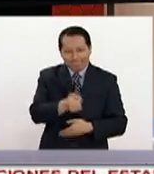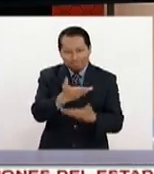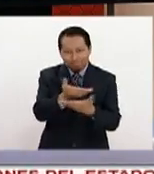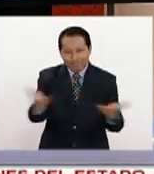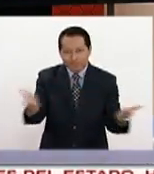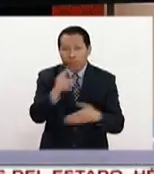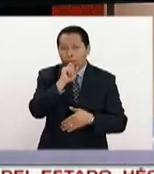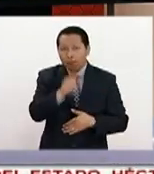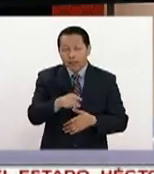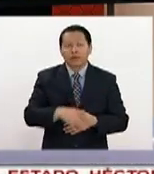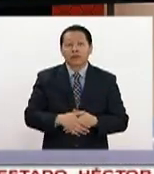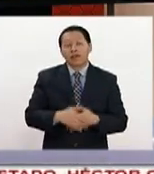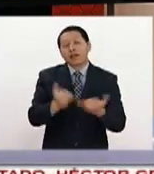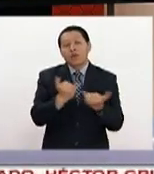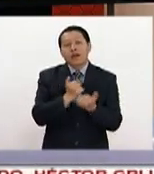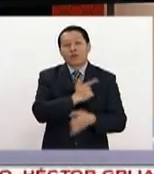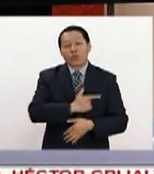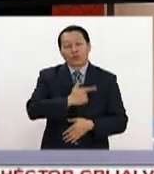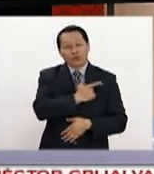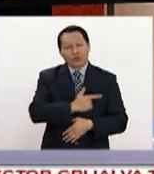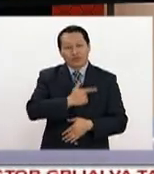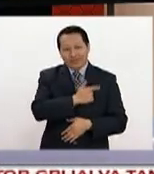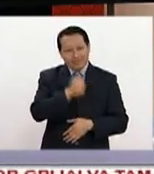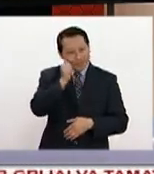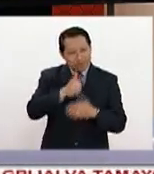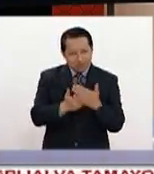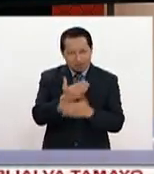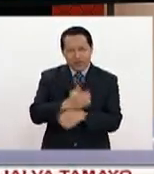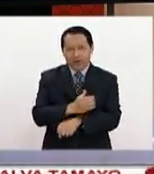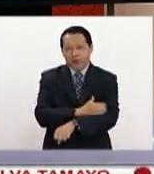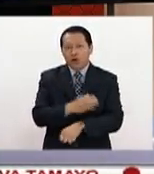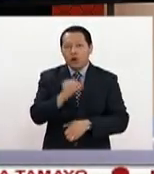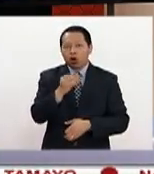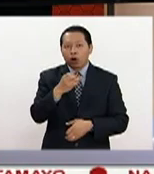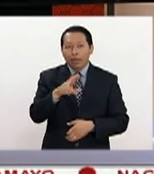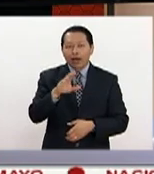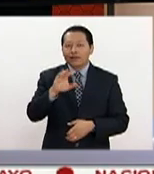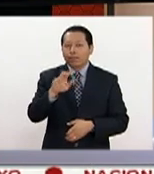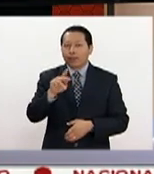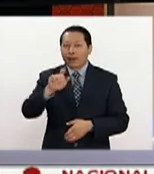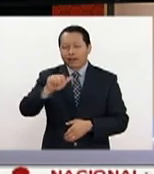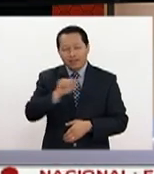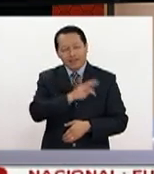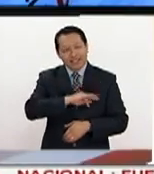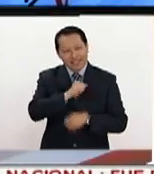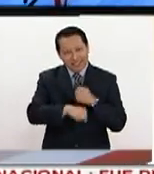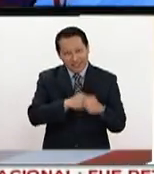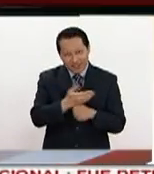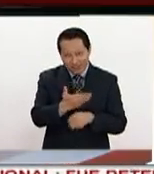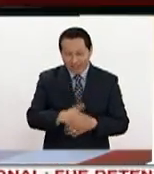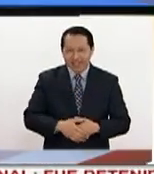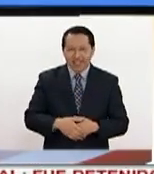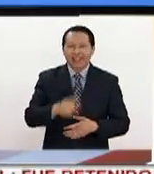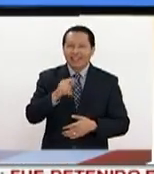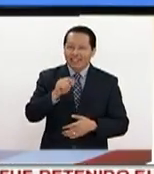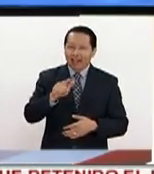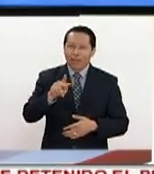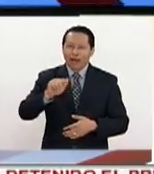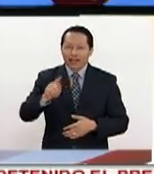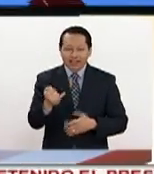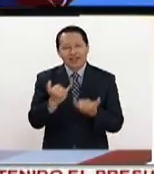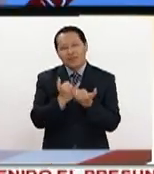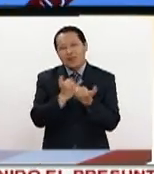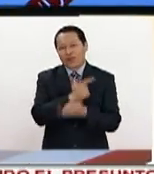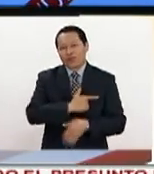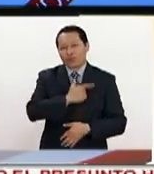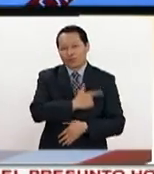República Mexicana. Y saludo con muchísimo gusto, como cada mañana, a mi compañero Omar Cepeda. Omar, feliz año. ¿Qué tal, Pati? Así es un gusto que